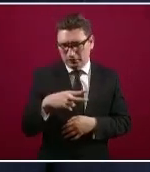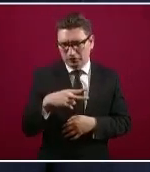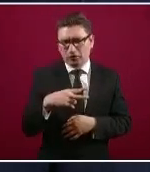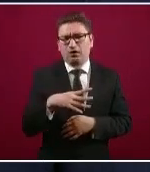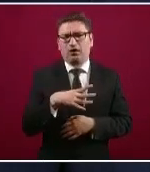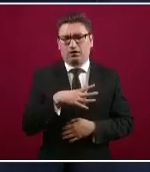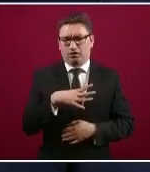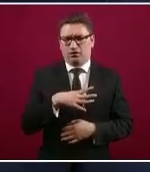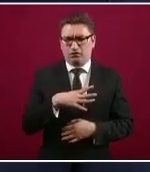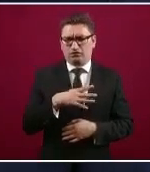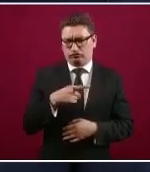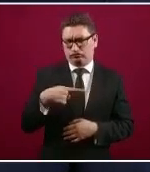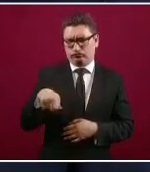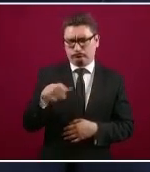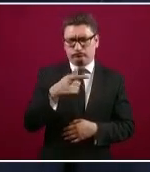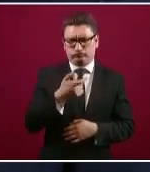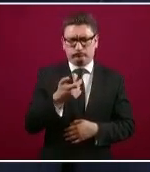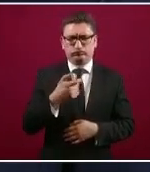dimensión social,